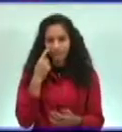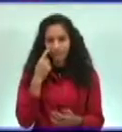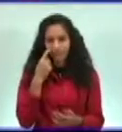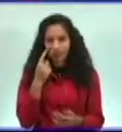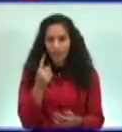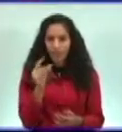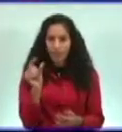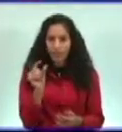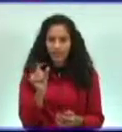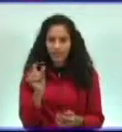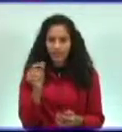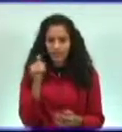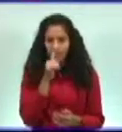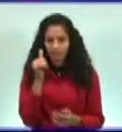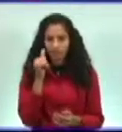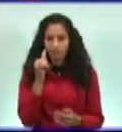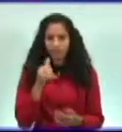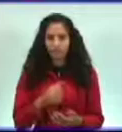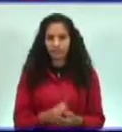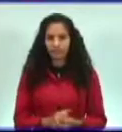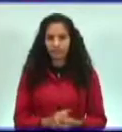un pequeño audiovisual.